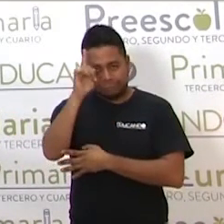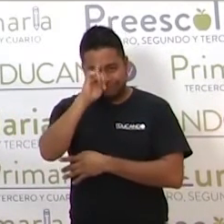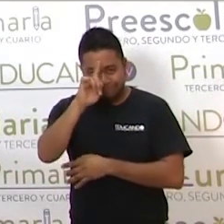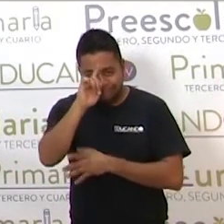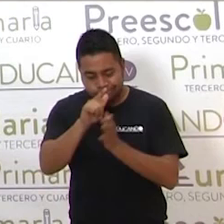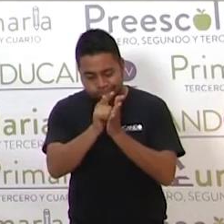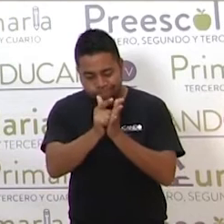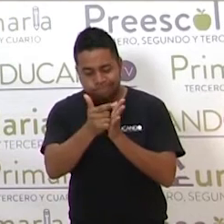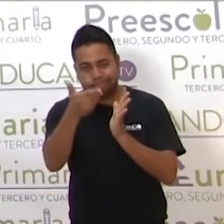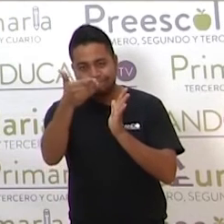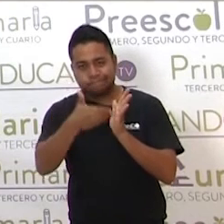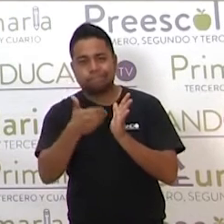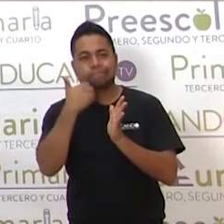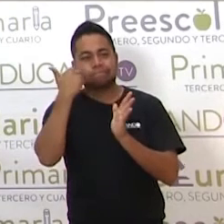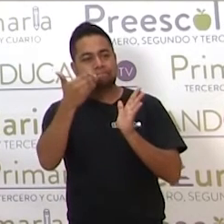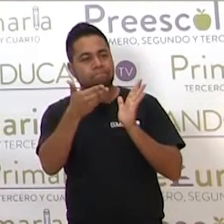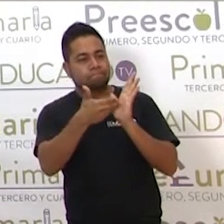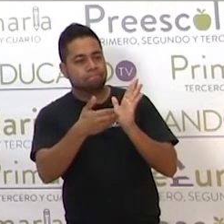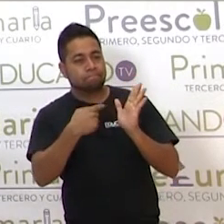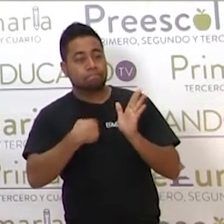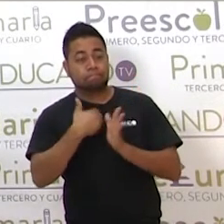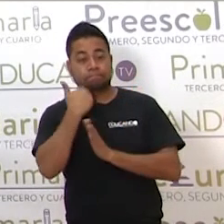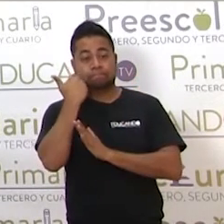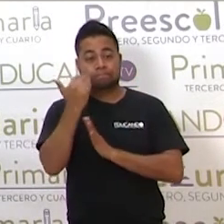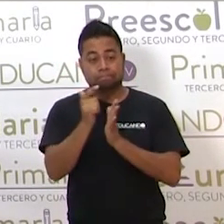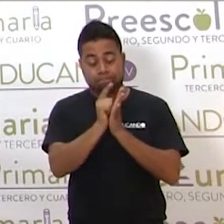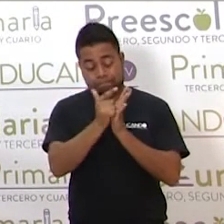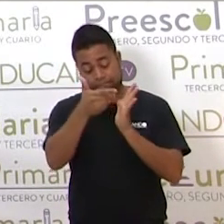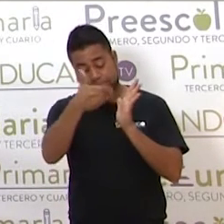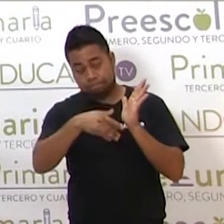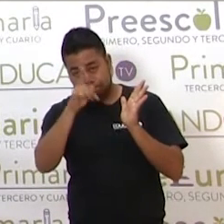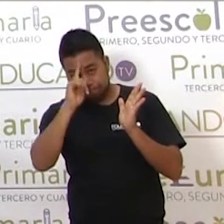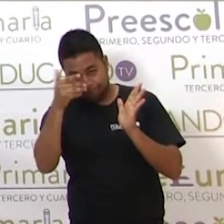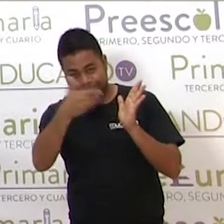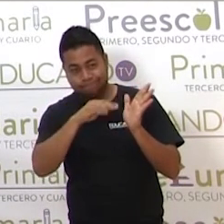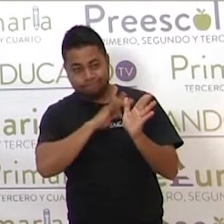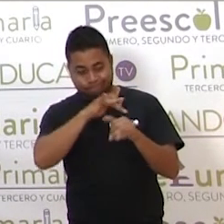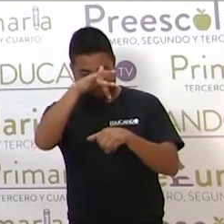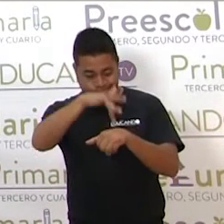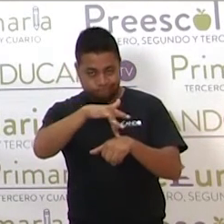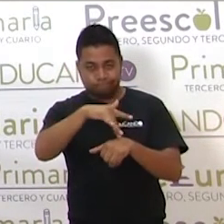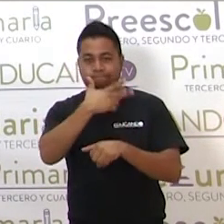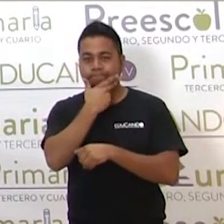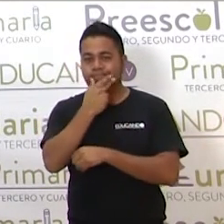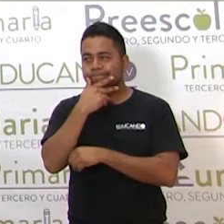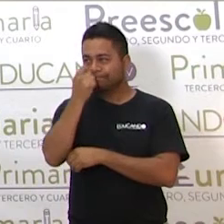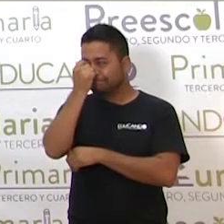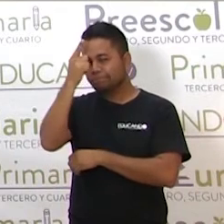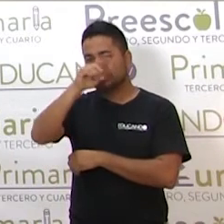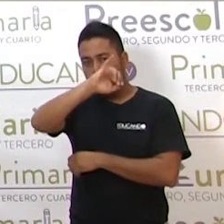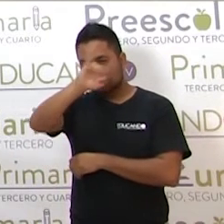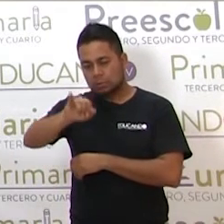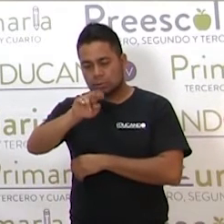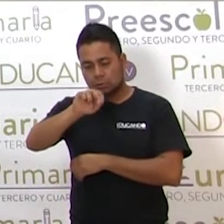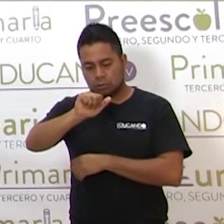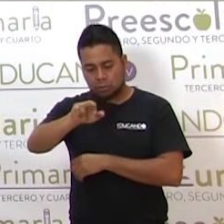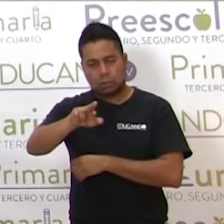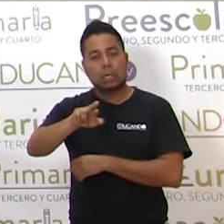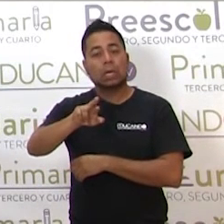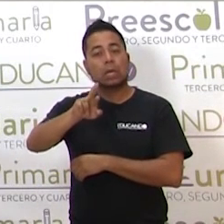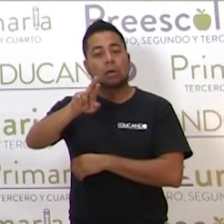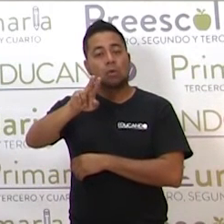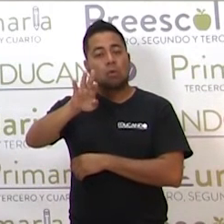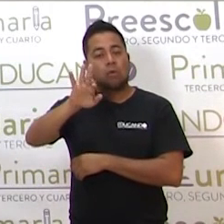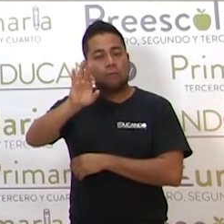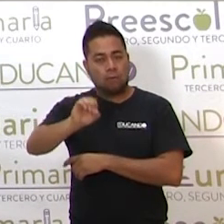literaria. Les voy a recomendar este libro del escritor Juan Rulfo y el libro se llama